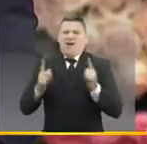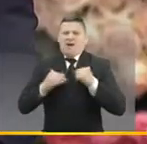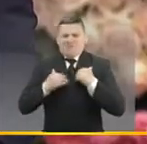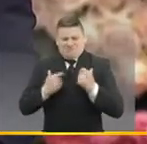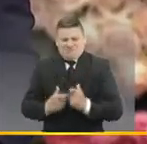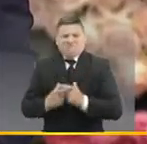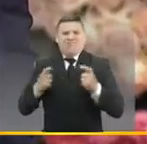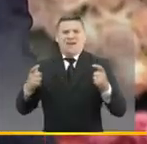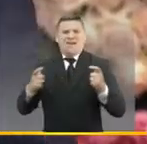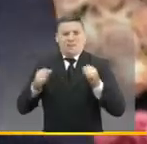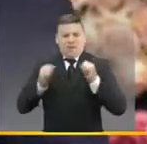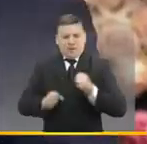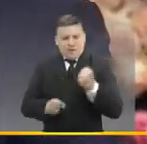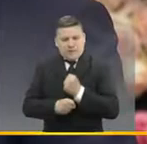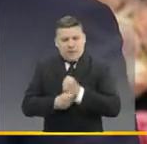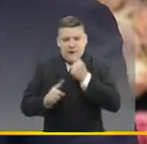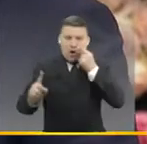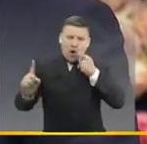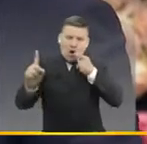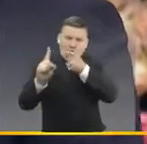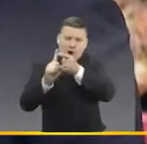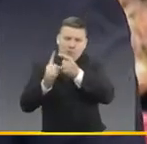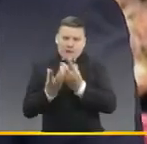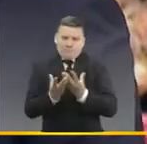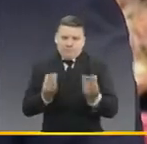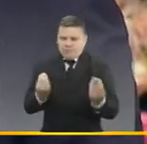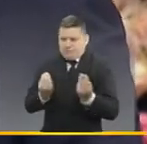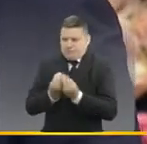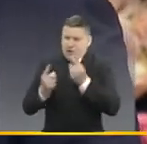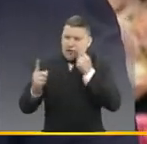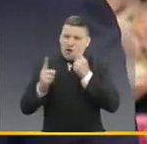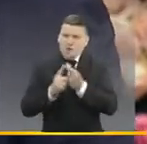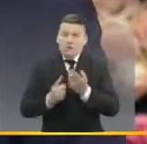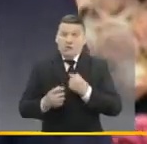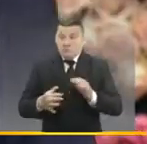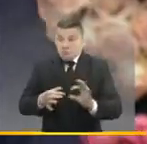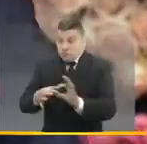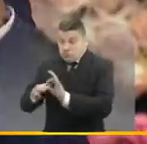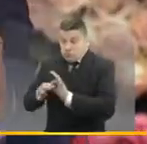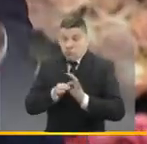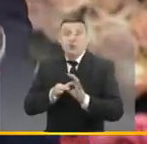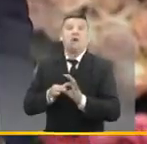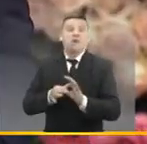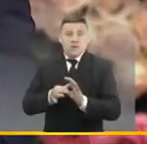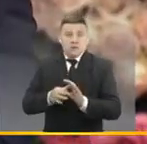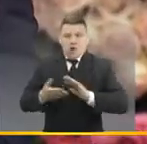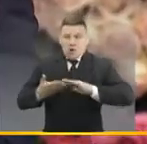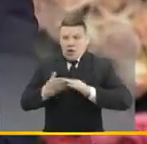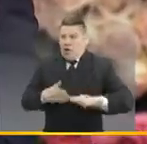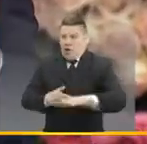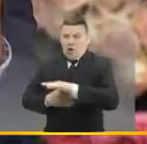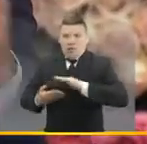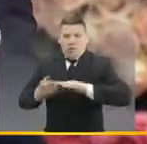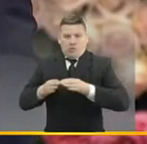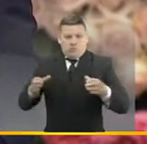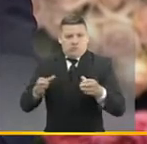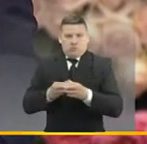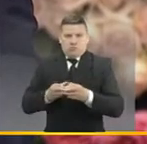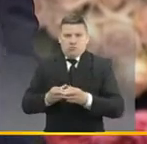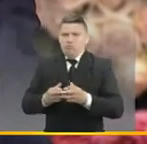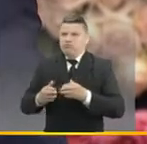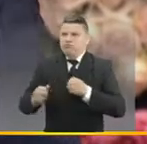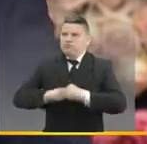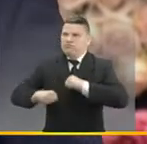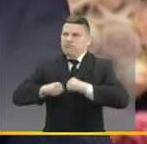el ahora presidente Iván Duque puntualizó su intervención en los logros obtenidos por el país y en los temas en los que trabajará durante